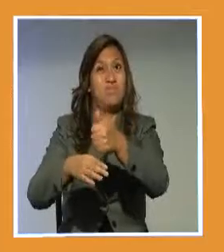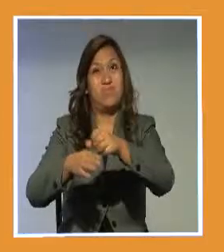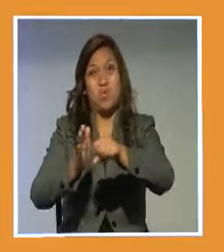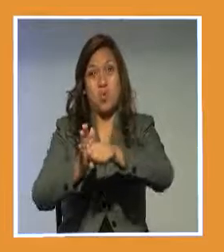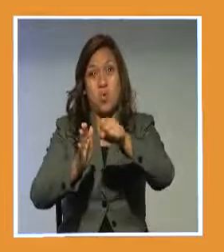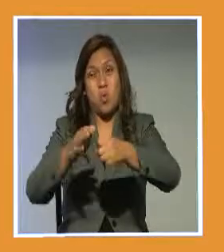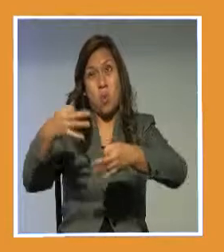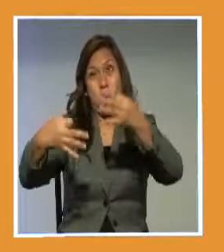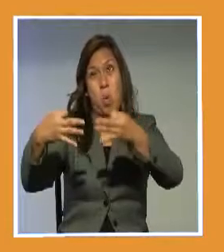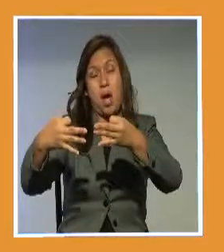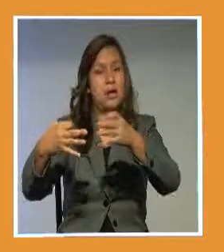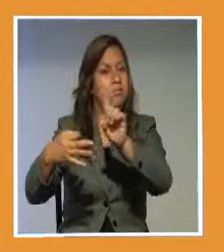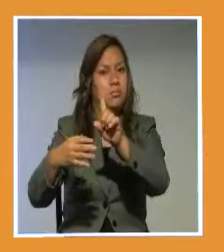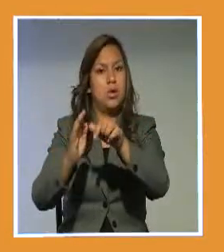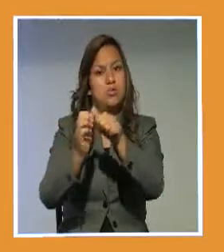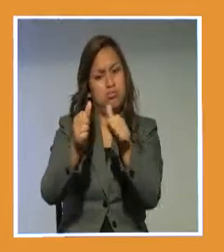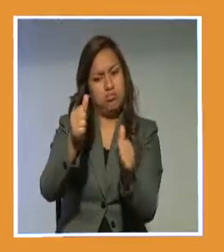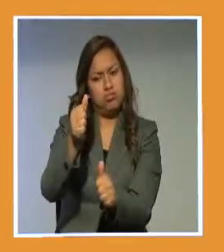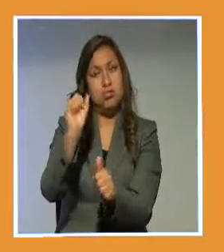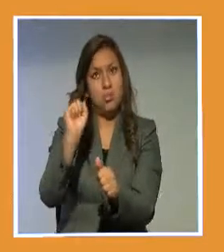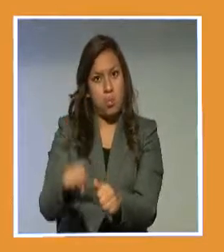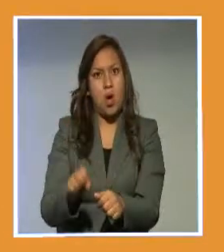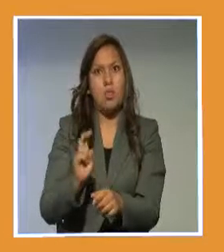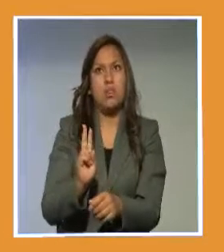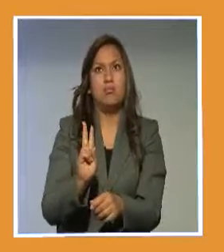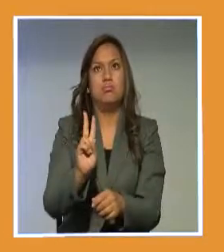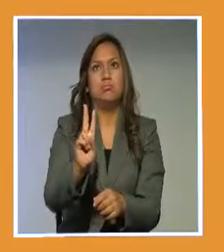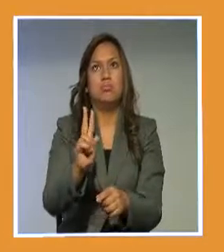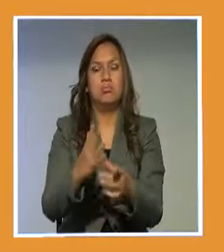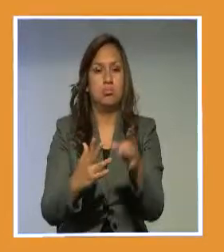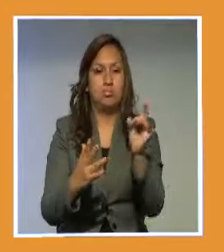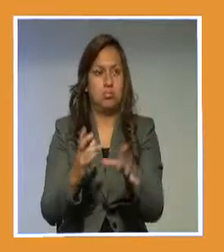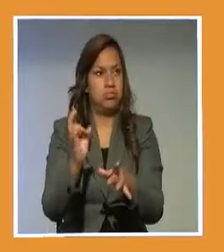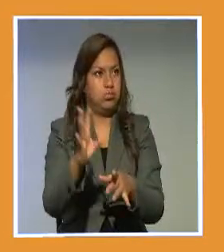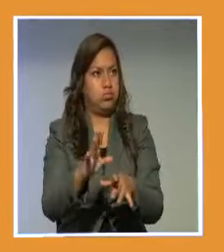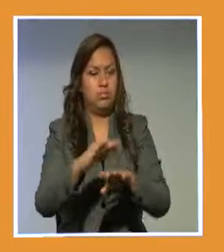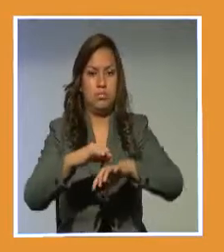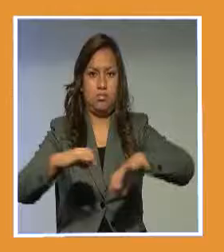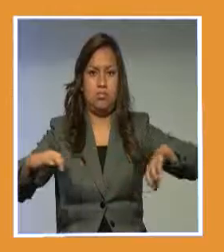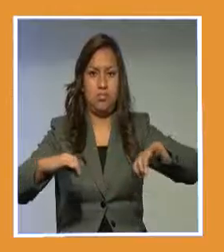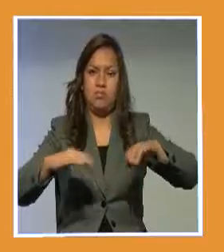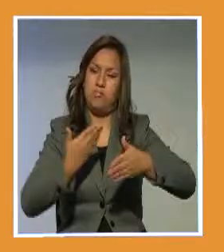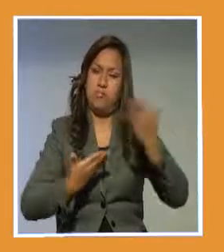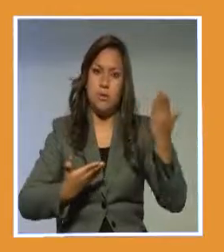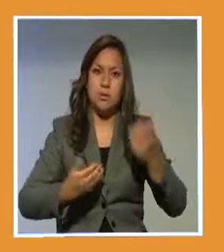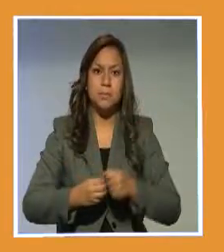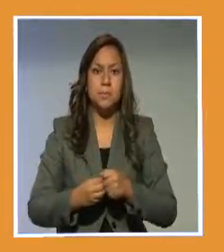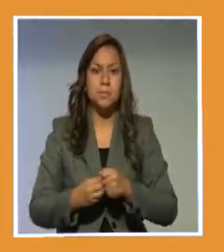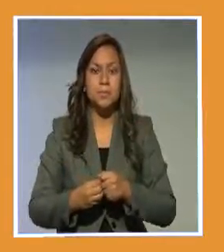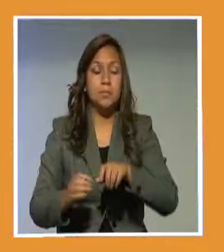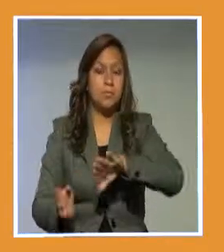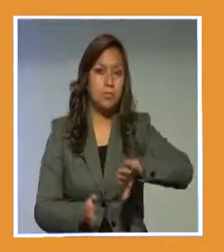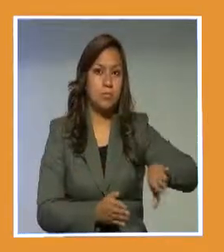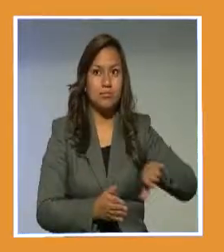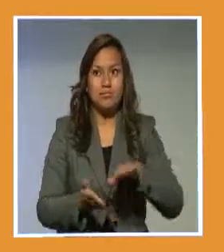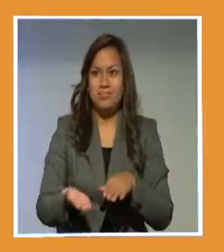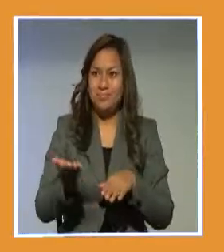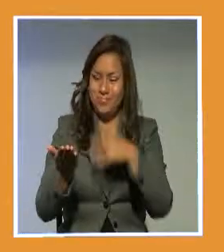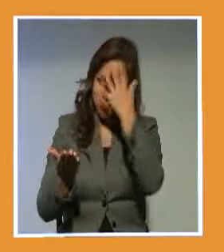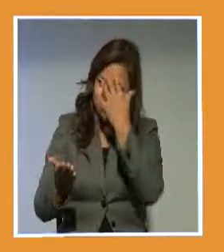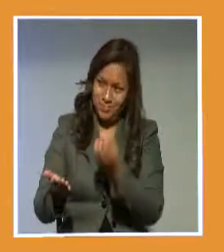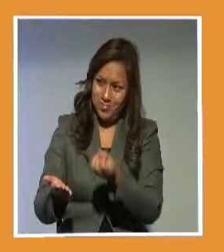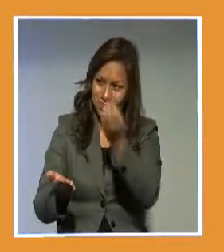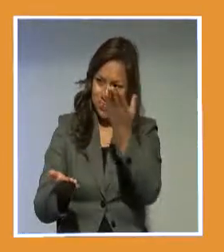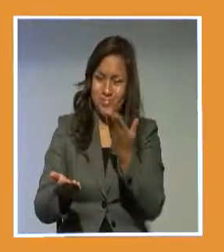disolución de su sociedad conyugal. Bien, gracias, presidenta. Don Cecita quiere plantearle algo más. Señora presidenta Alipuña, buenos